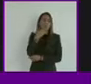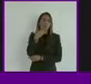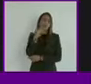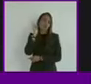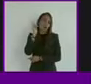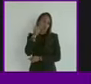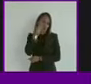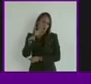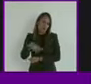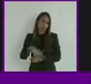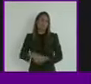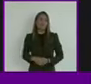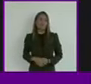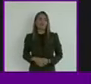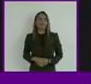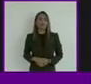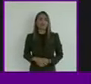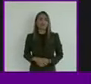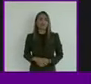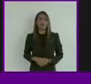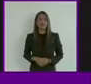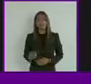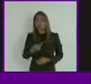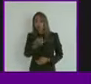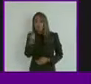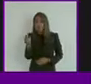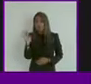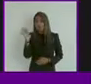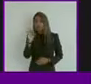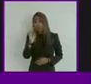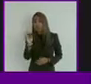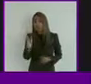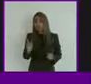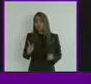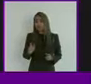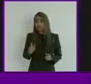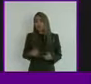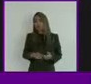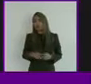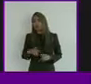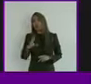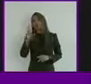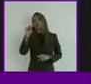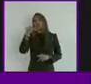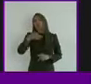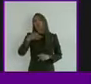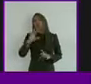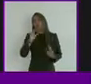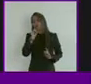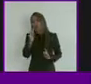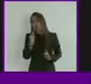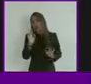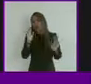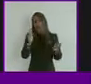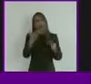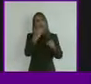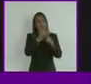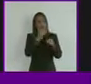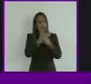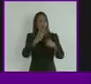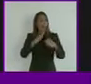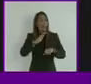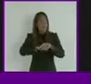cálido también, igual que a Sua. Y bueno, si no tienen inconveniente, estaría cerrando con mi querido amigo, que ya respiró, que ya no está